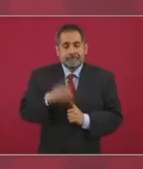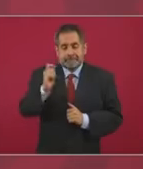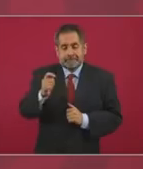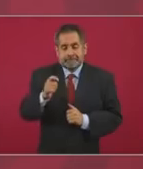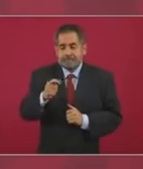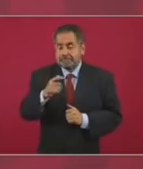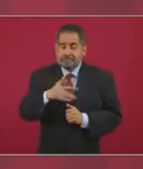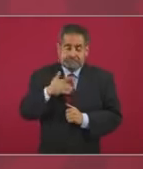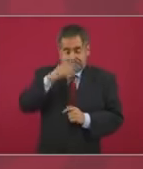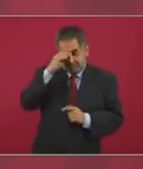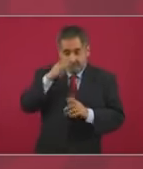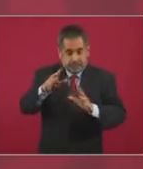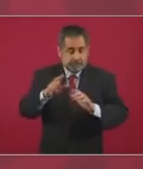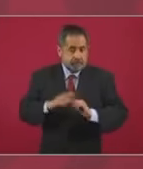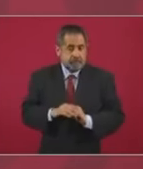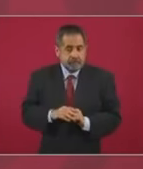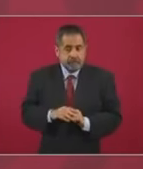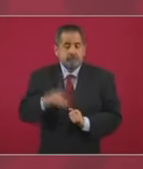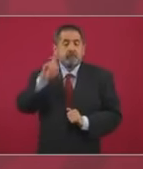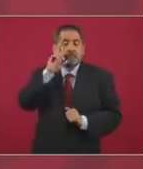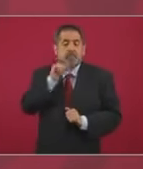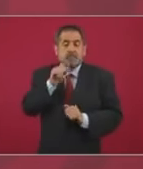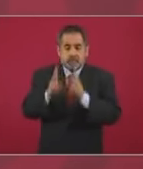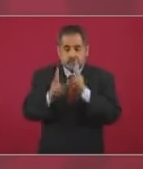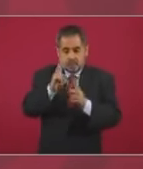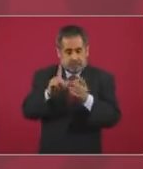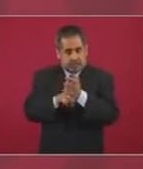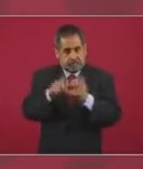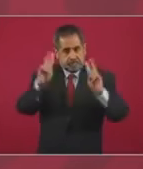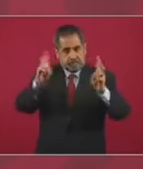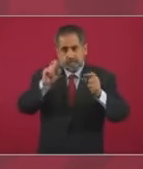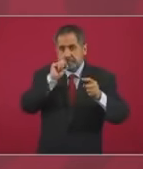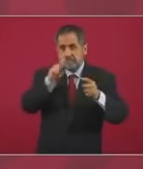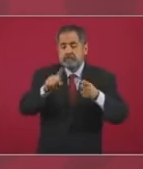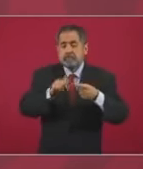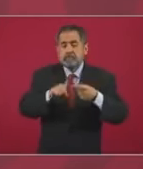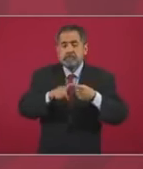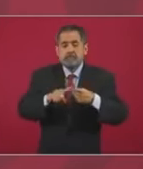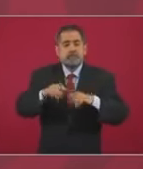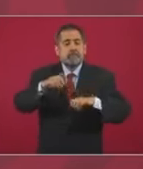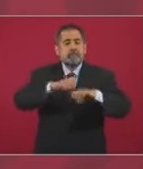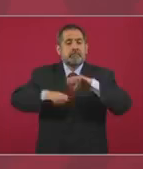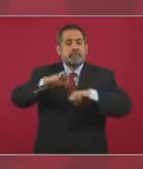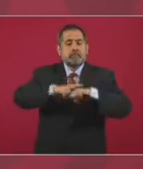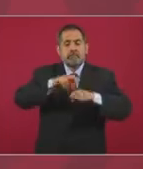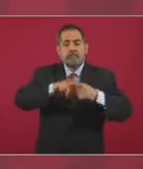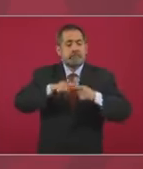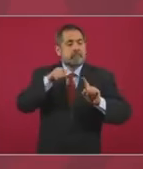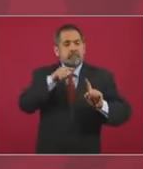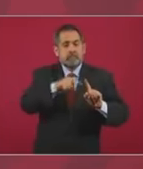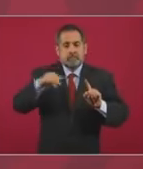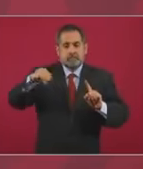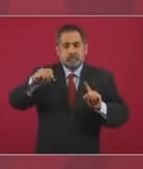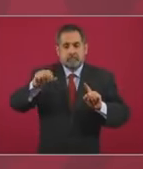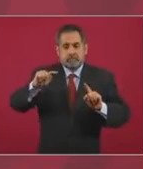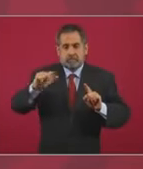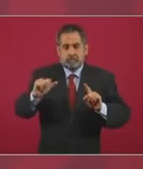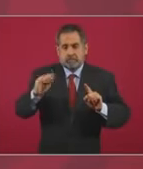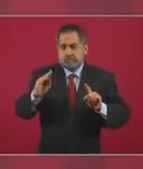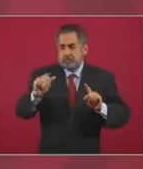si les parece, mañana hablamos también de lo de la embajadora Marta